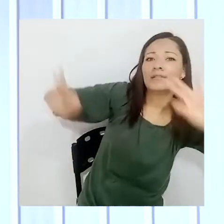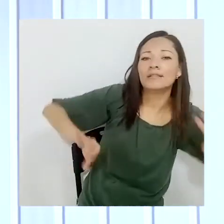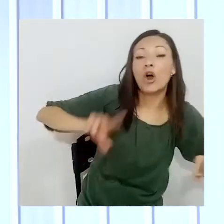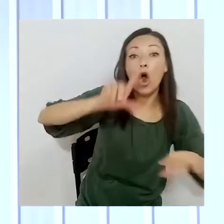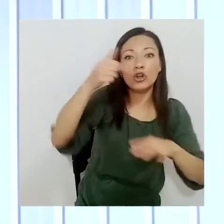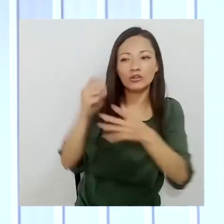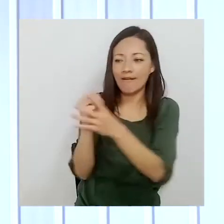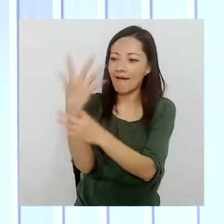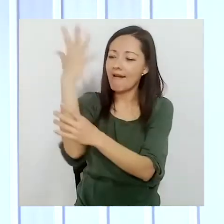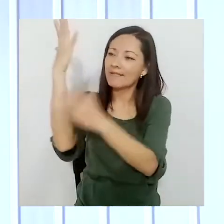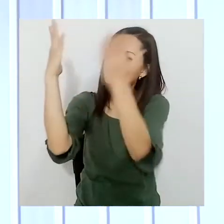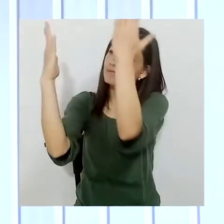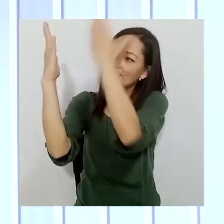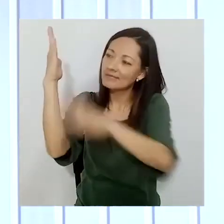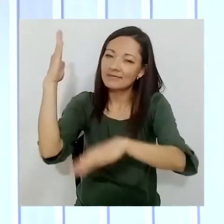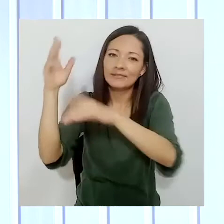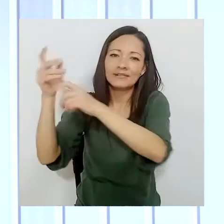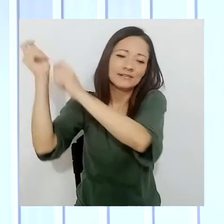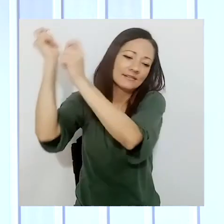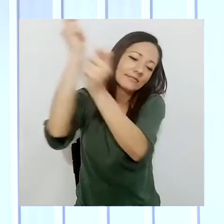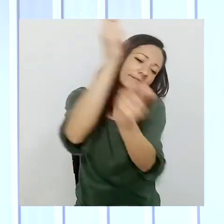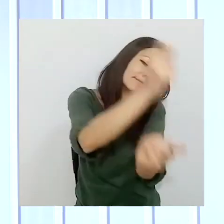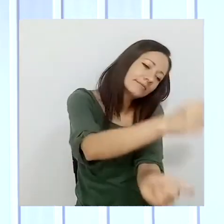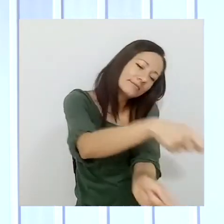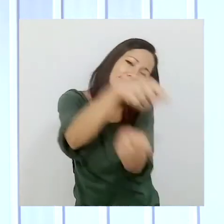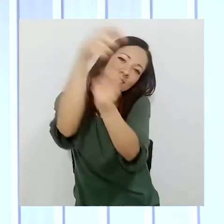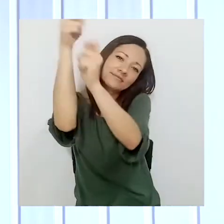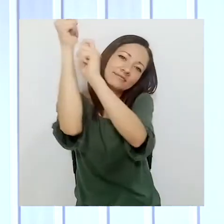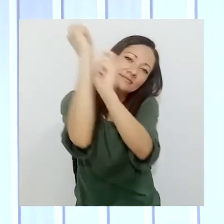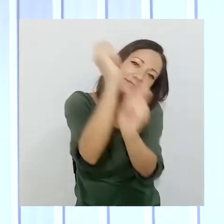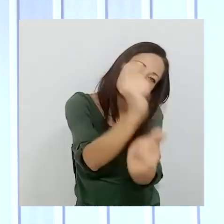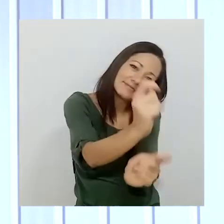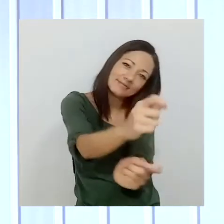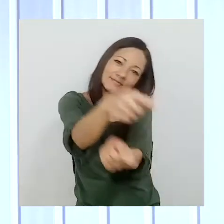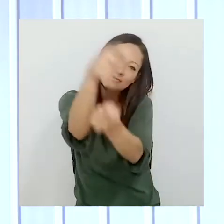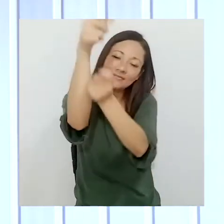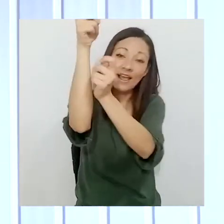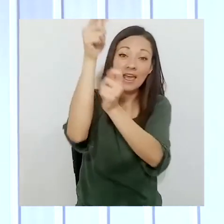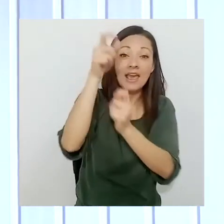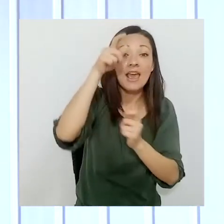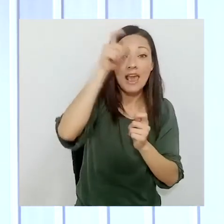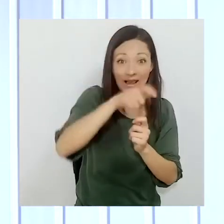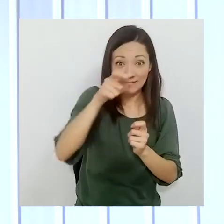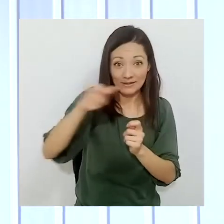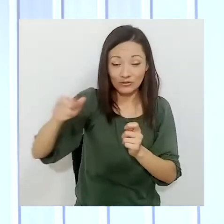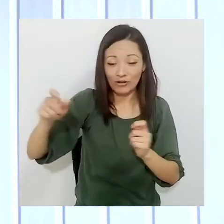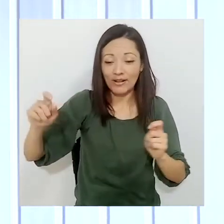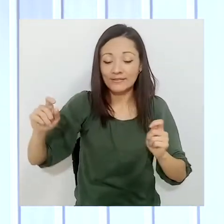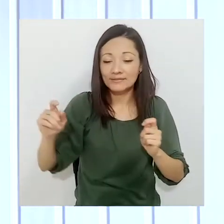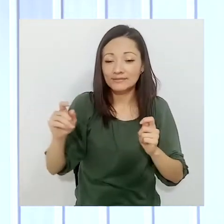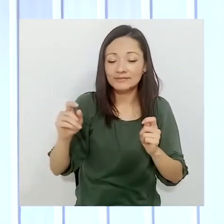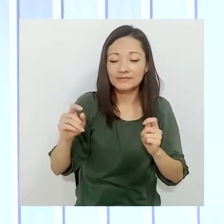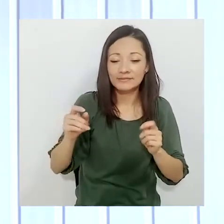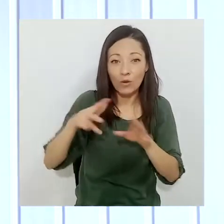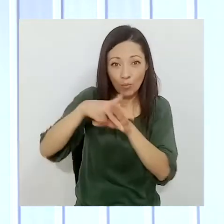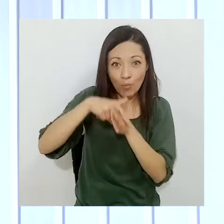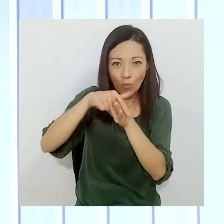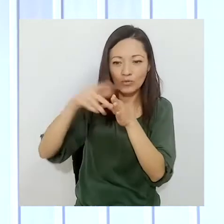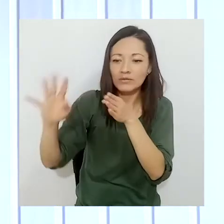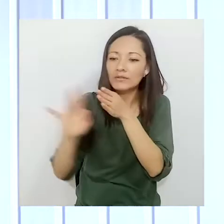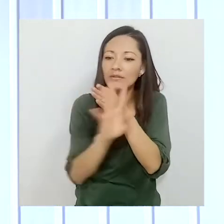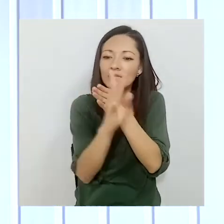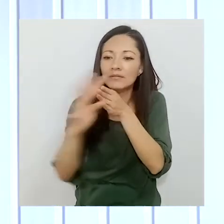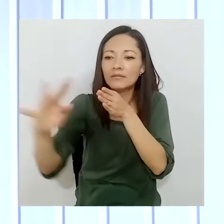las tendían por el camino. Y los que iban delante y los que venían detrás daban voces diciendo: Hosana, bendito